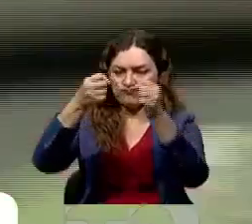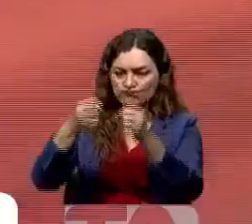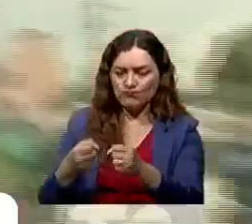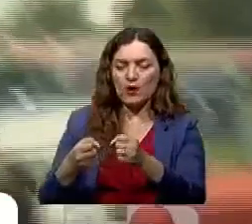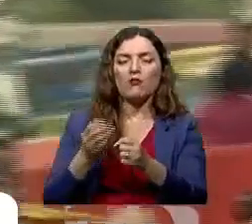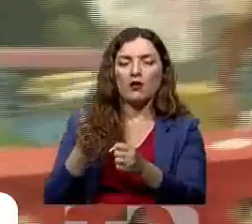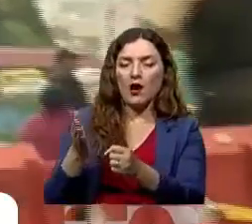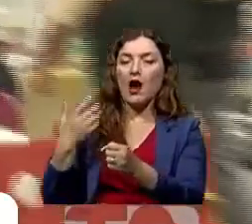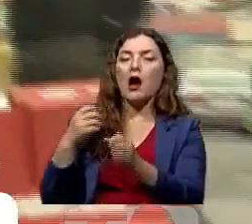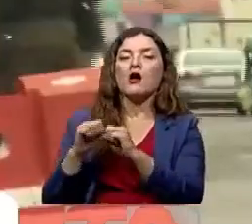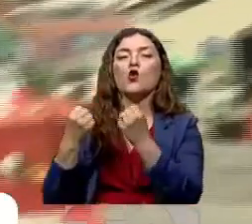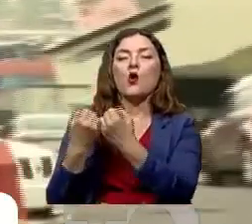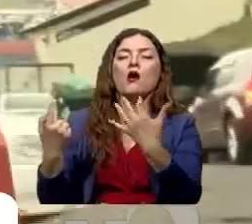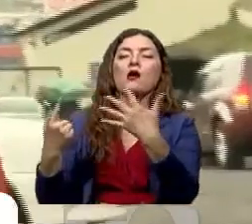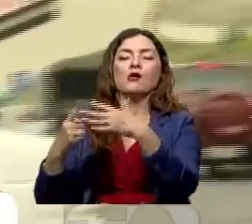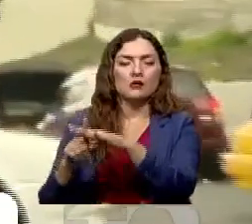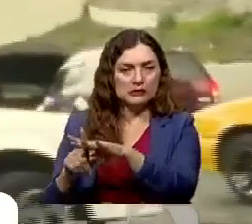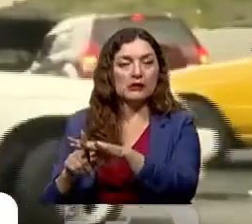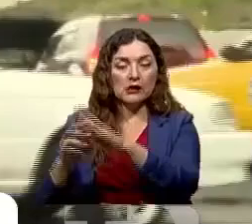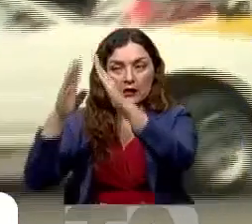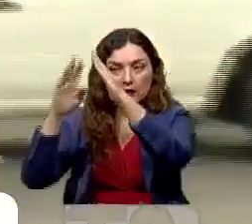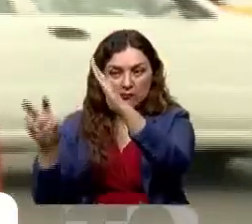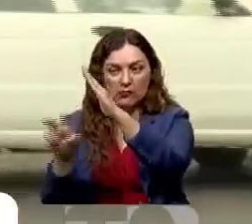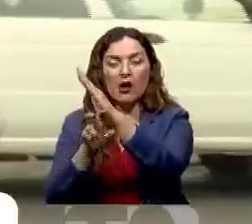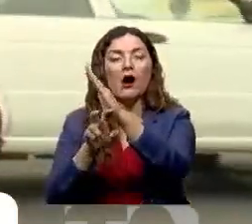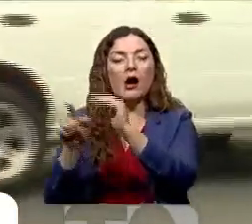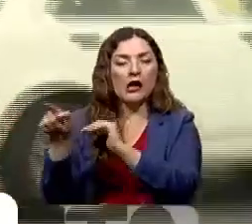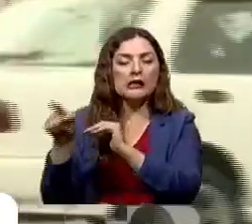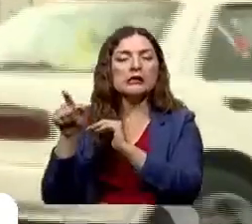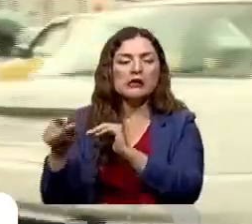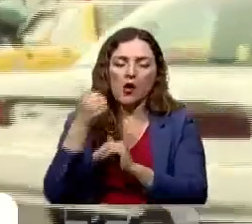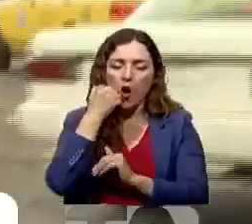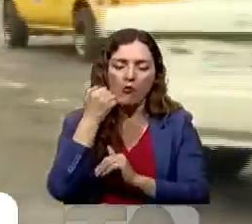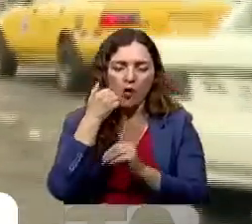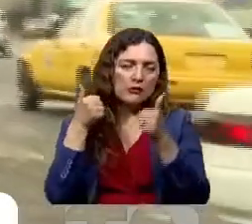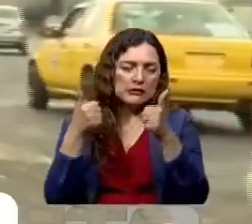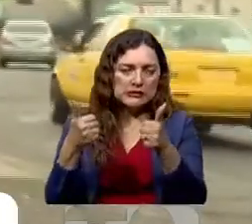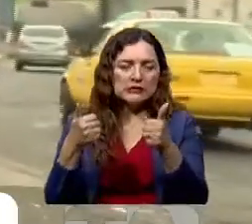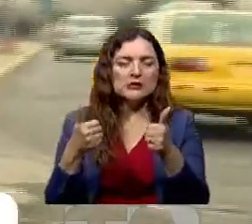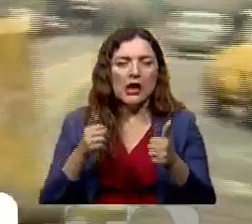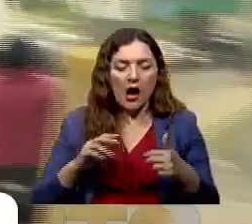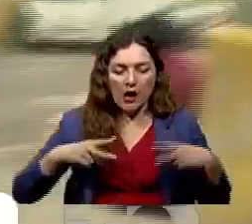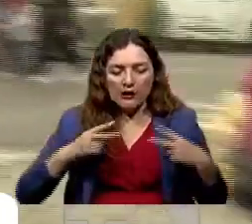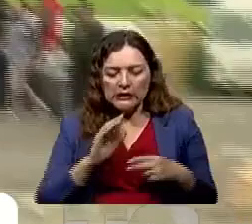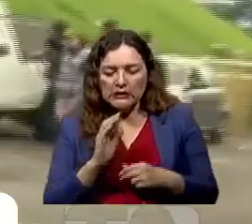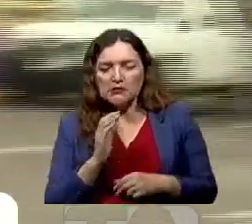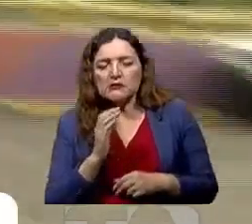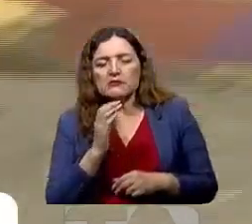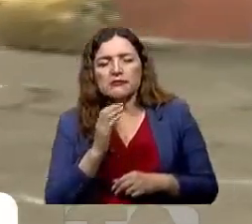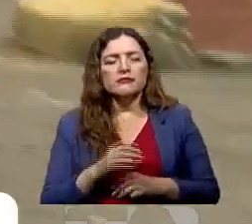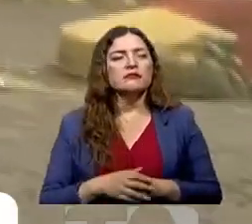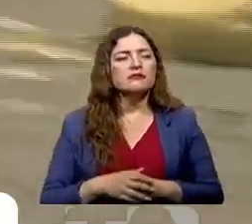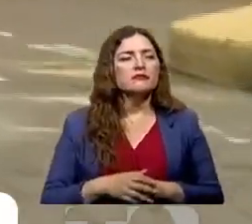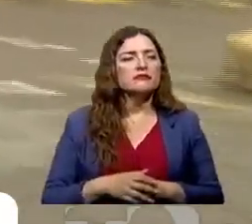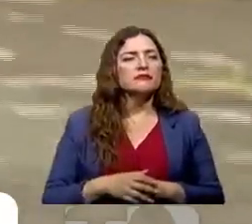ser reinsertadas en un círculo social adecuado, con la finalidad de que puedan evitar ser habitantes de calle. Muy